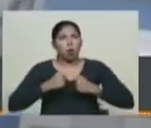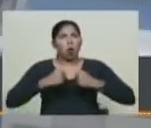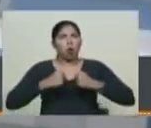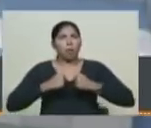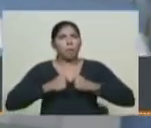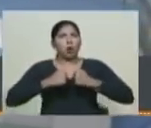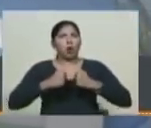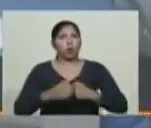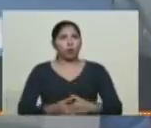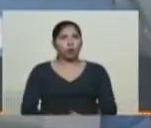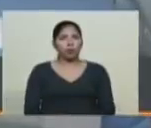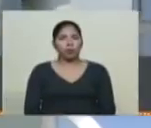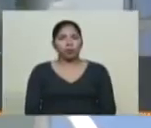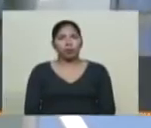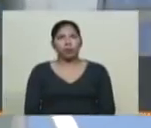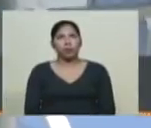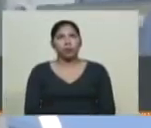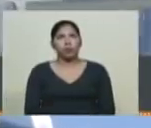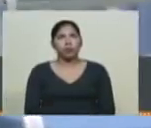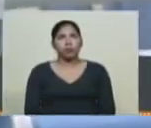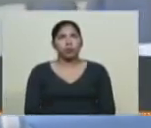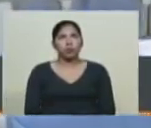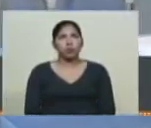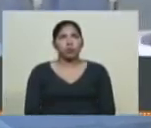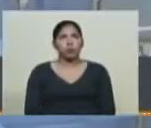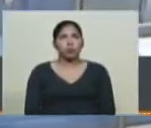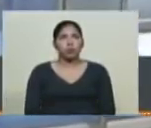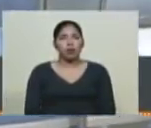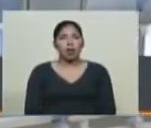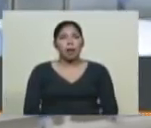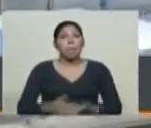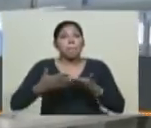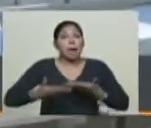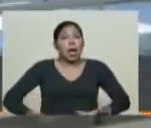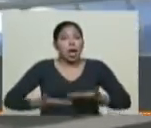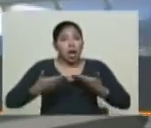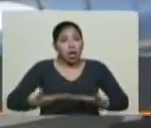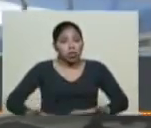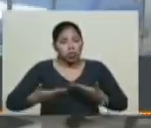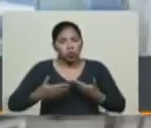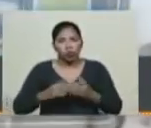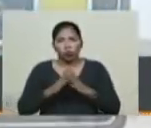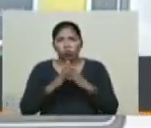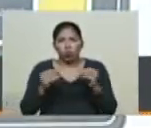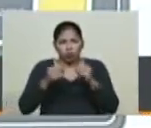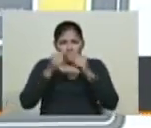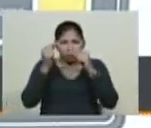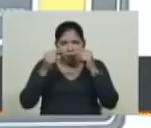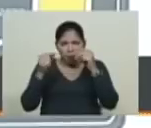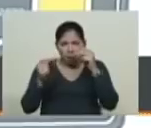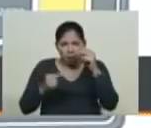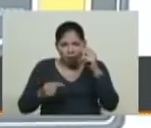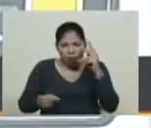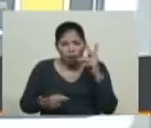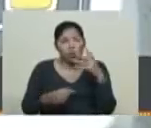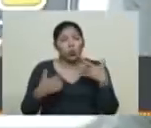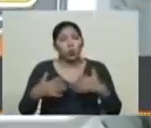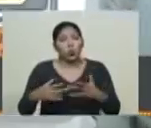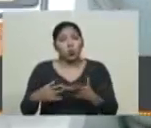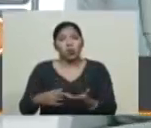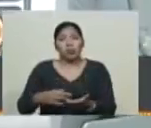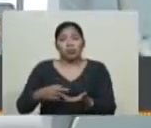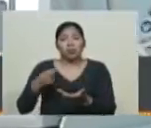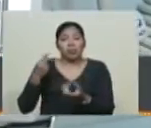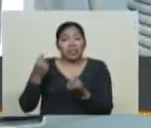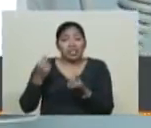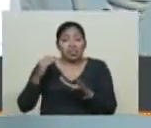equipos ORL de pared, pesotallímetro, negatoscopio. Es decir, una inversión importante que se ha